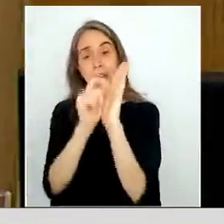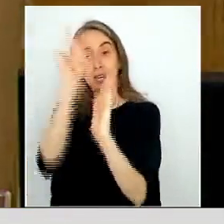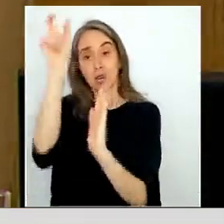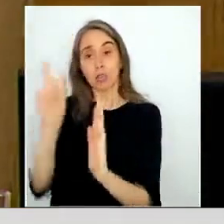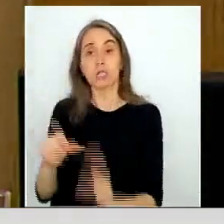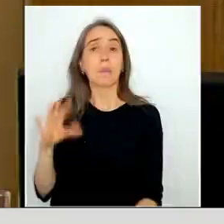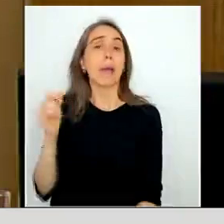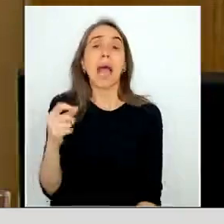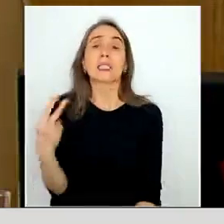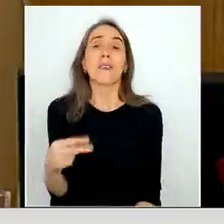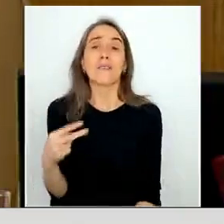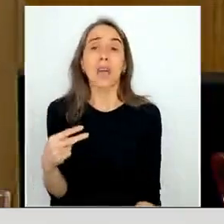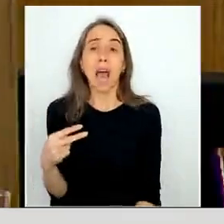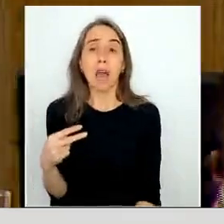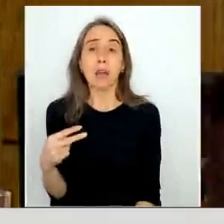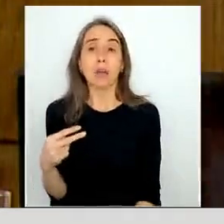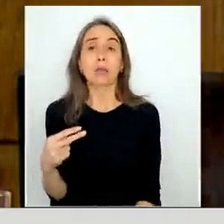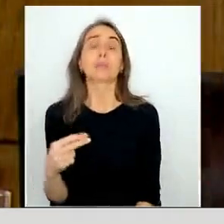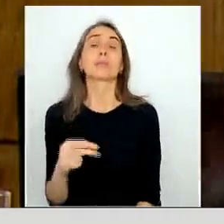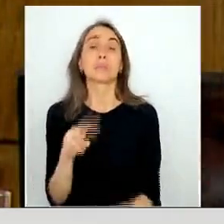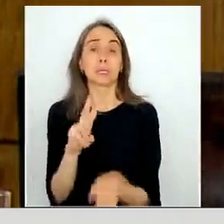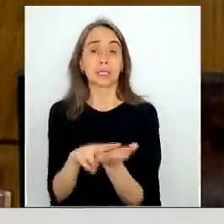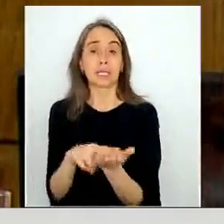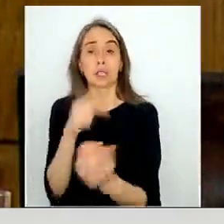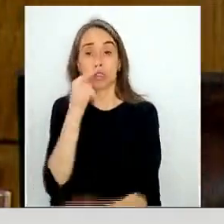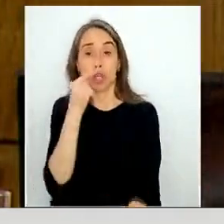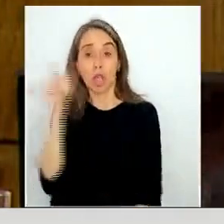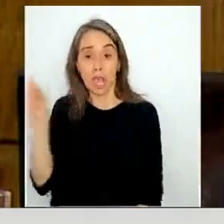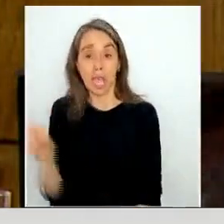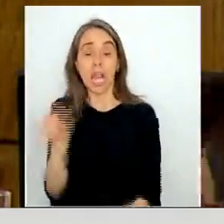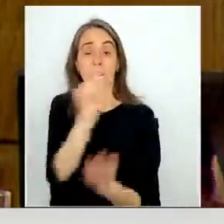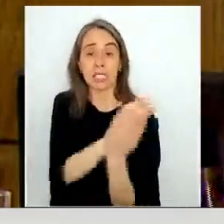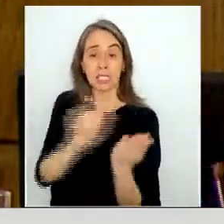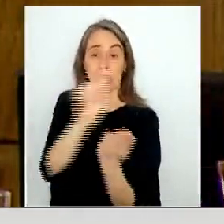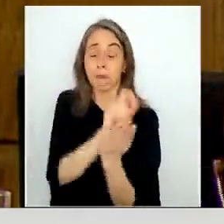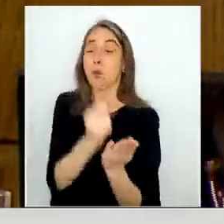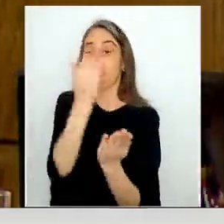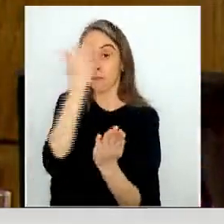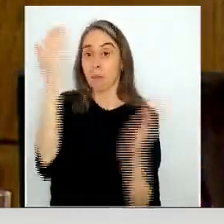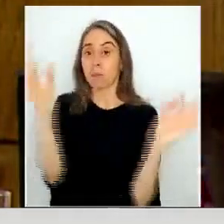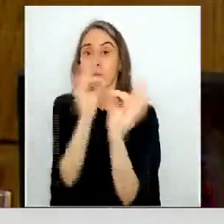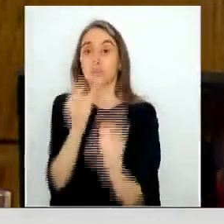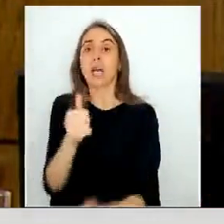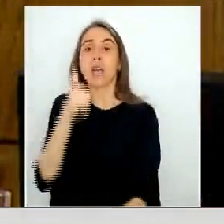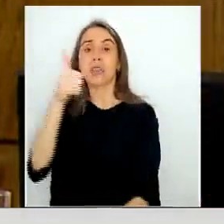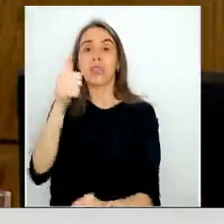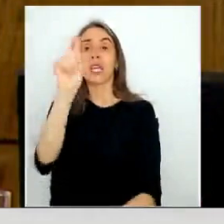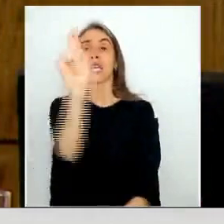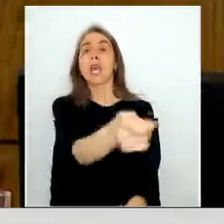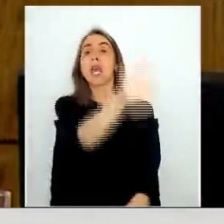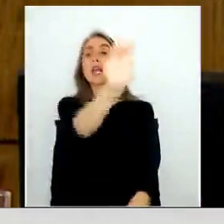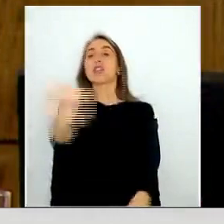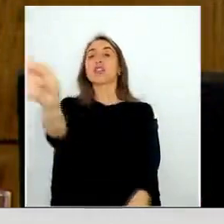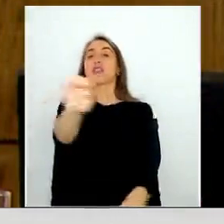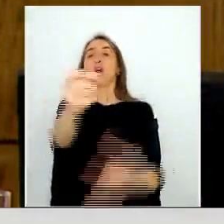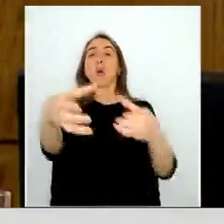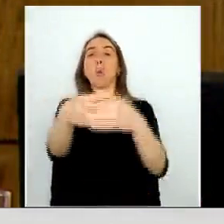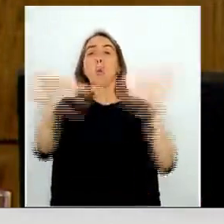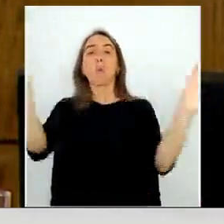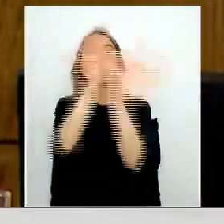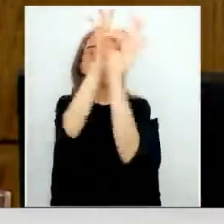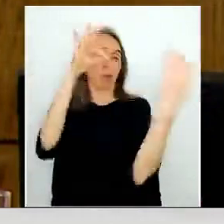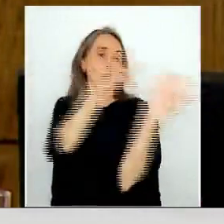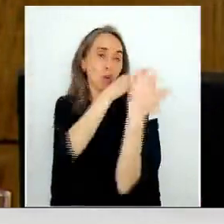ellas por cierto que él fue un gran compositor director de Orquesta e instrumentalista Por cierto que